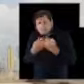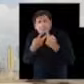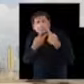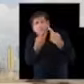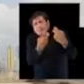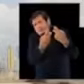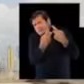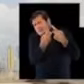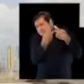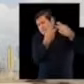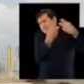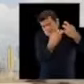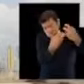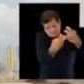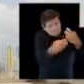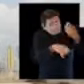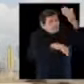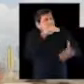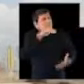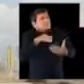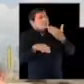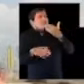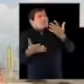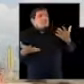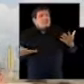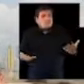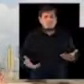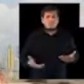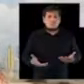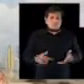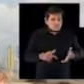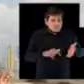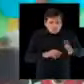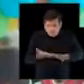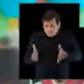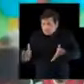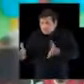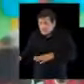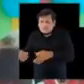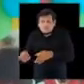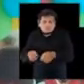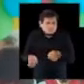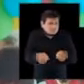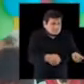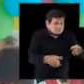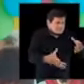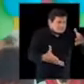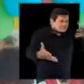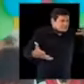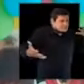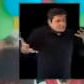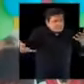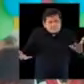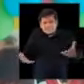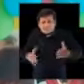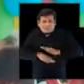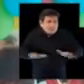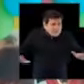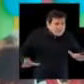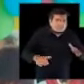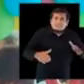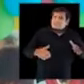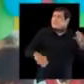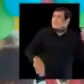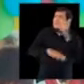abuso Tendrá una solución Cuántas miradas Se tienen que apagar